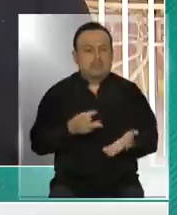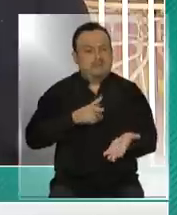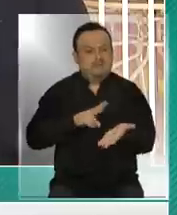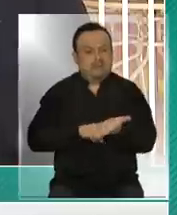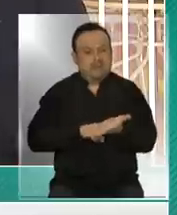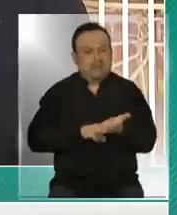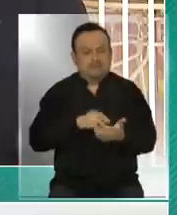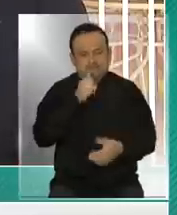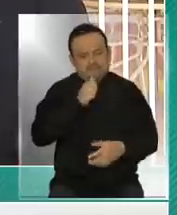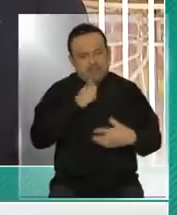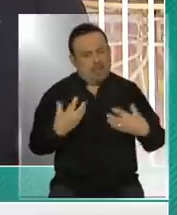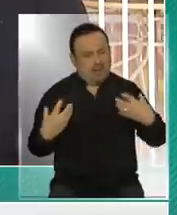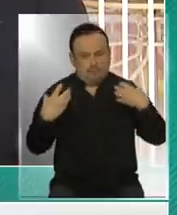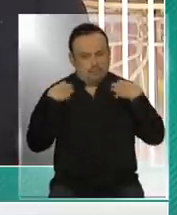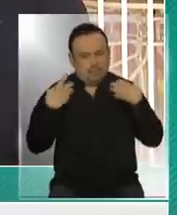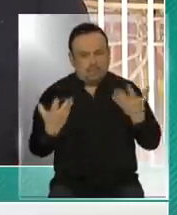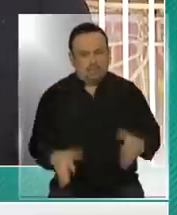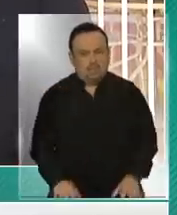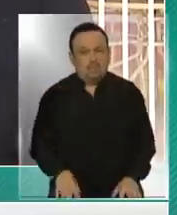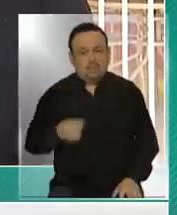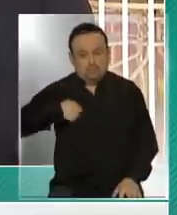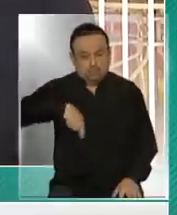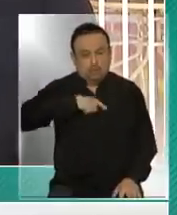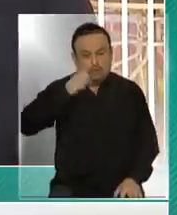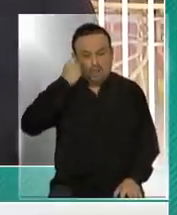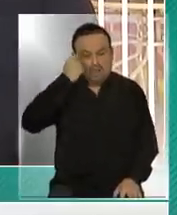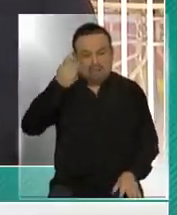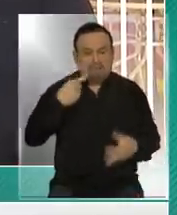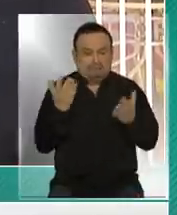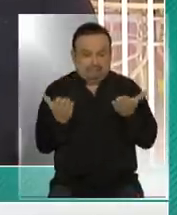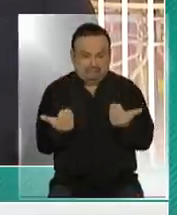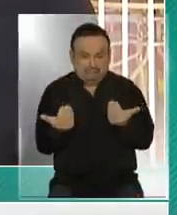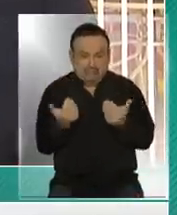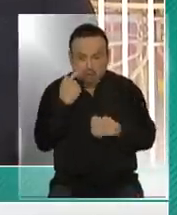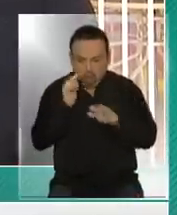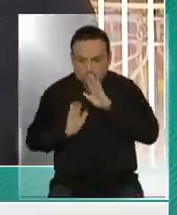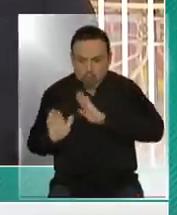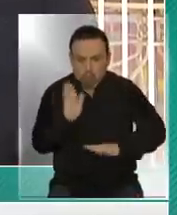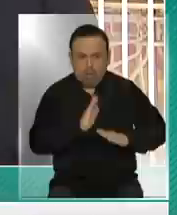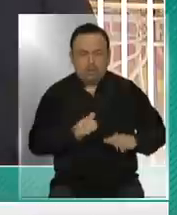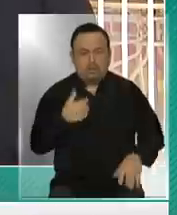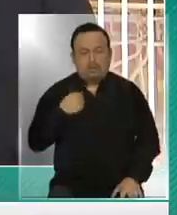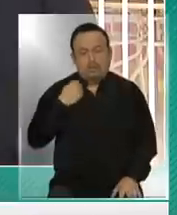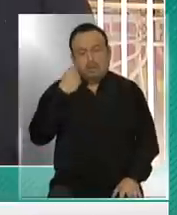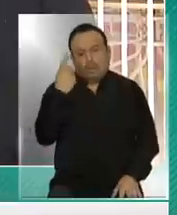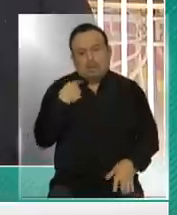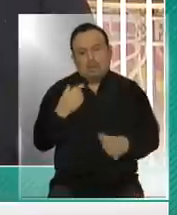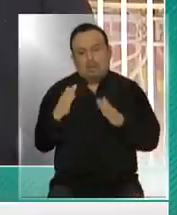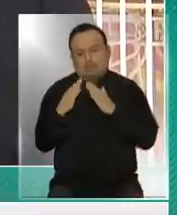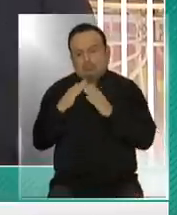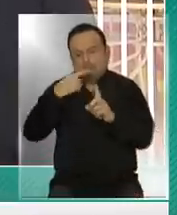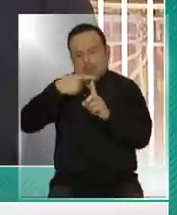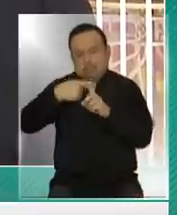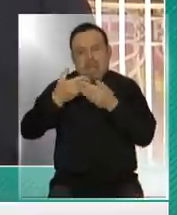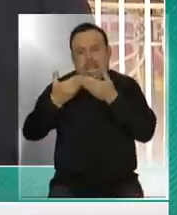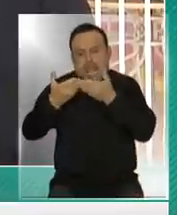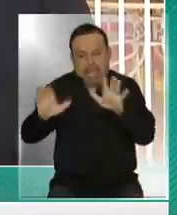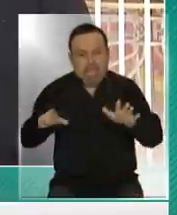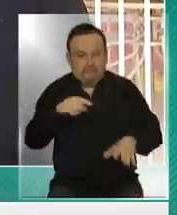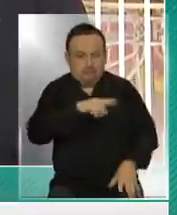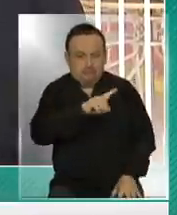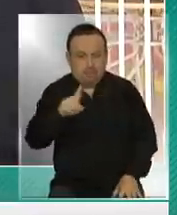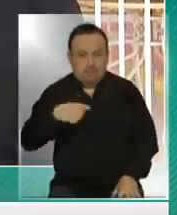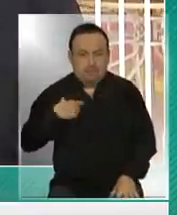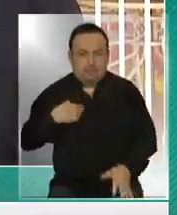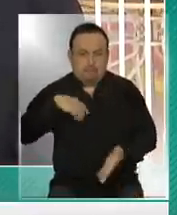es un acto de irresponsabilidad tremenda todos entendemos la necesidad del culto religioso respecto de la libertad que ese culto que